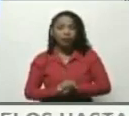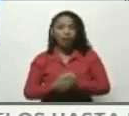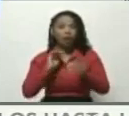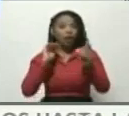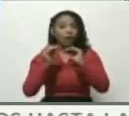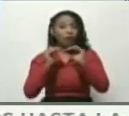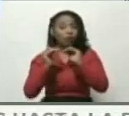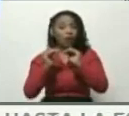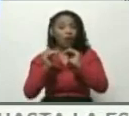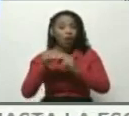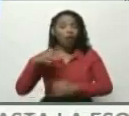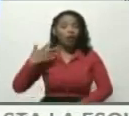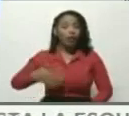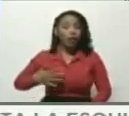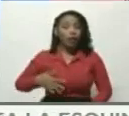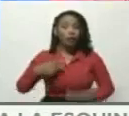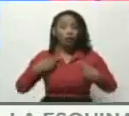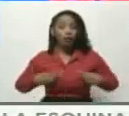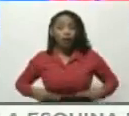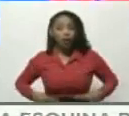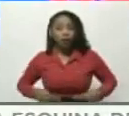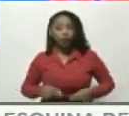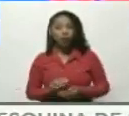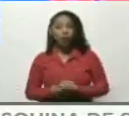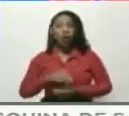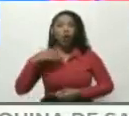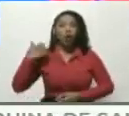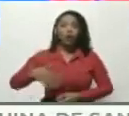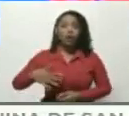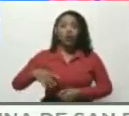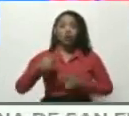la ética, los derechos humanos, los derechos del